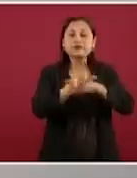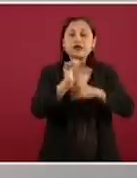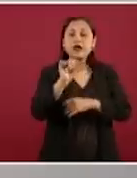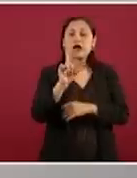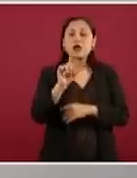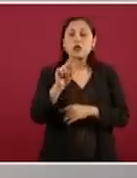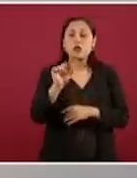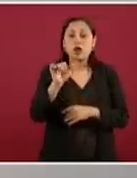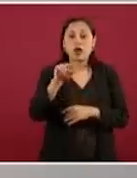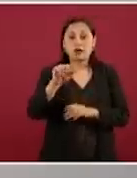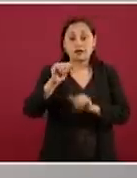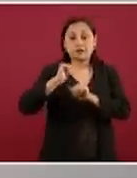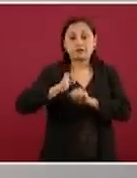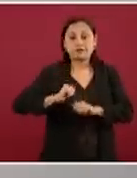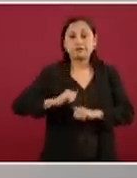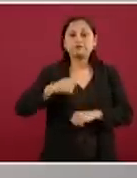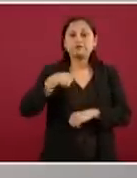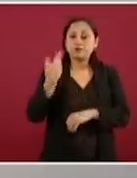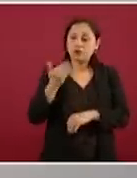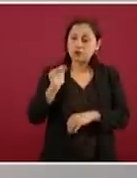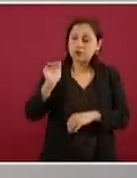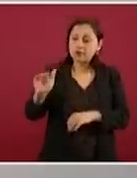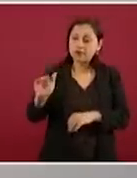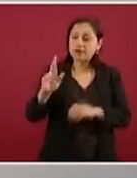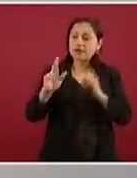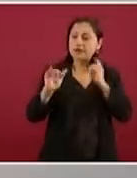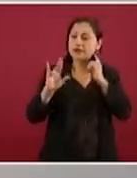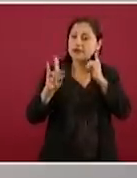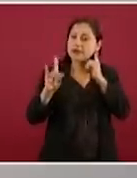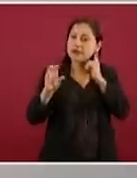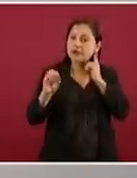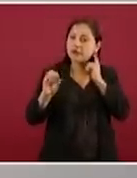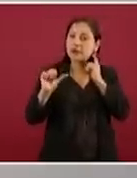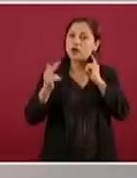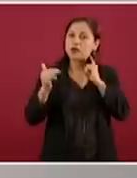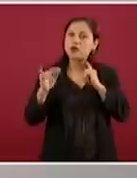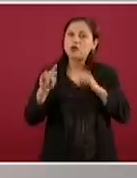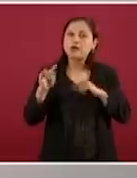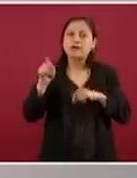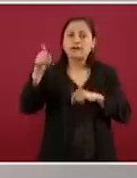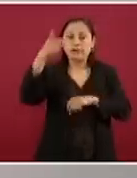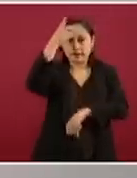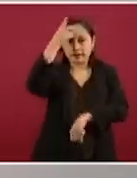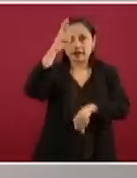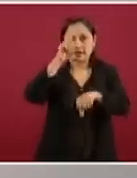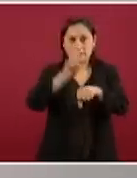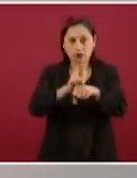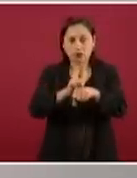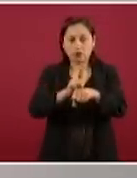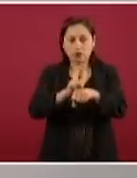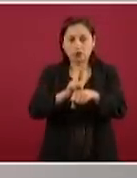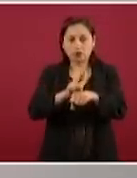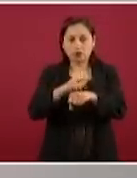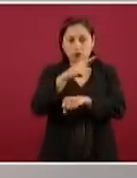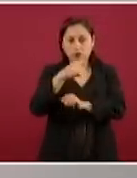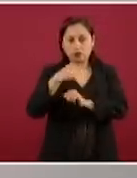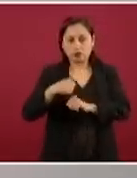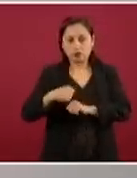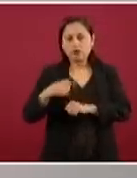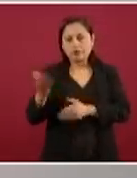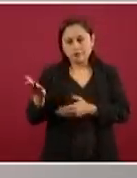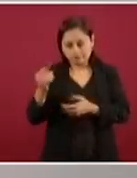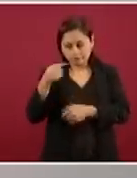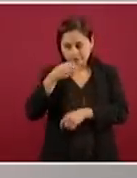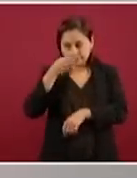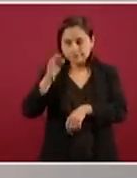Pedirle a Ricardo Agüet, que nos está escuchando, director de aduanas, que revise esto, ¿sí?, que estás